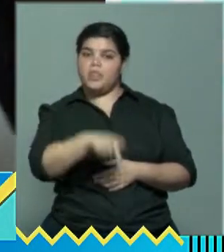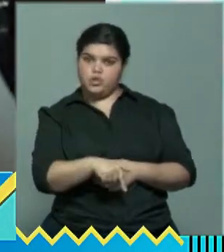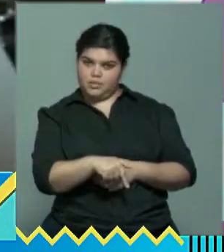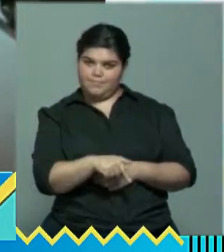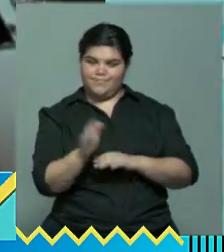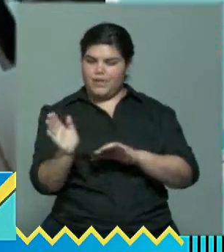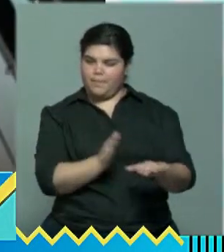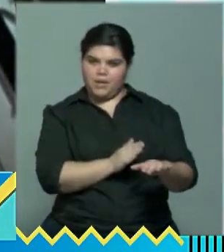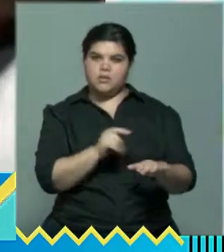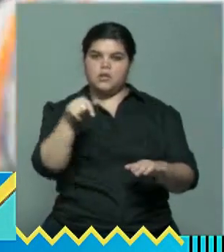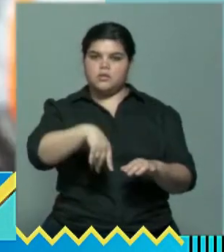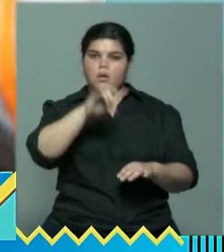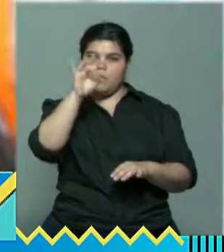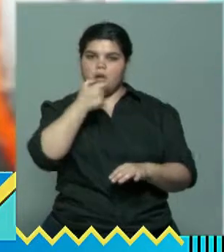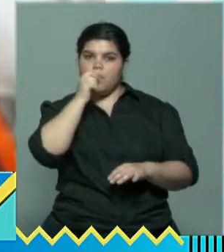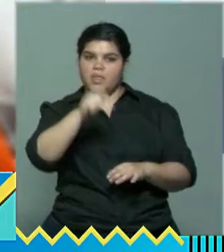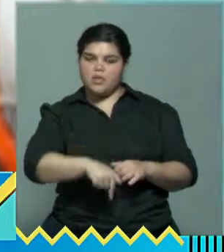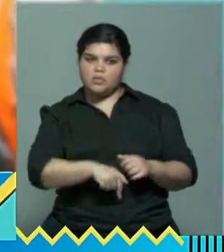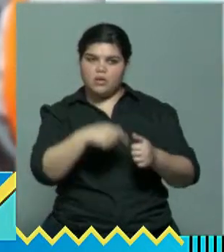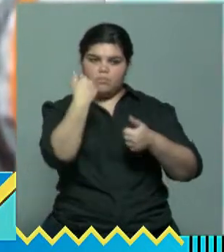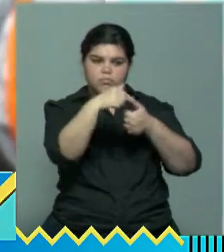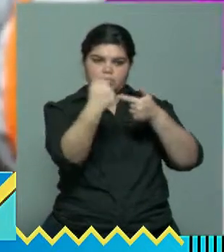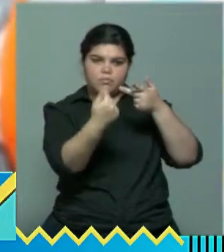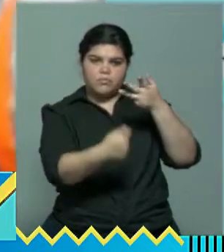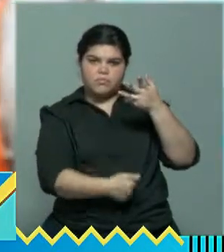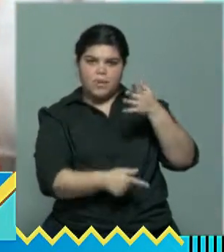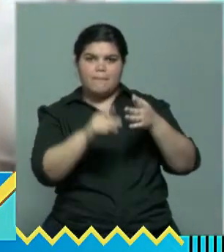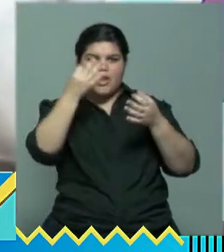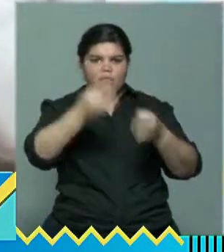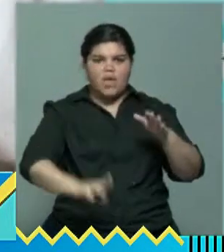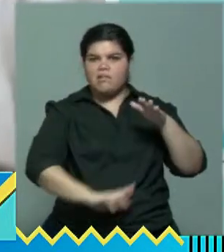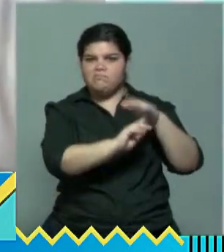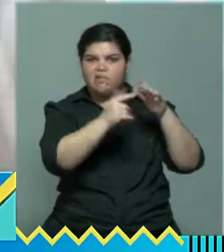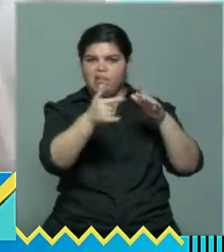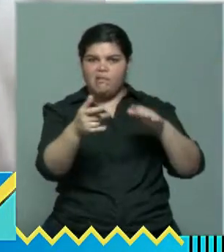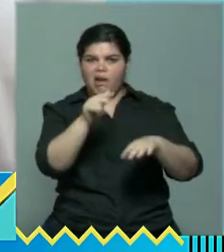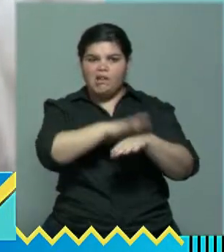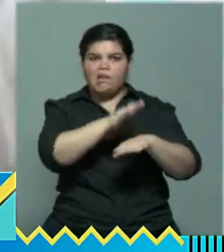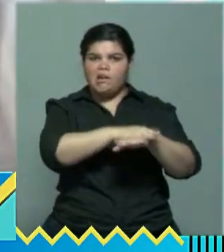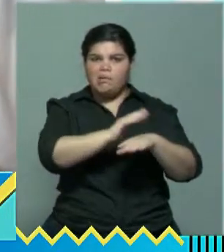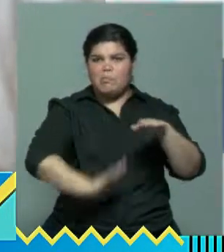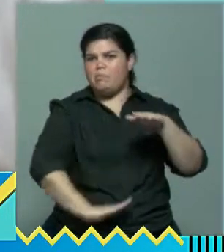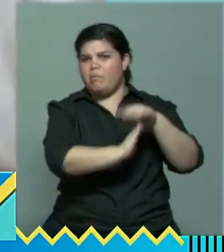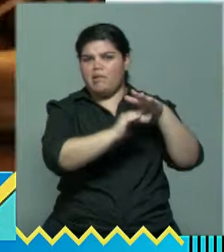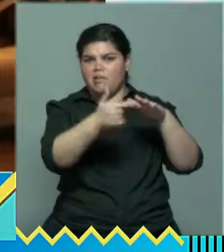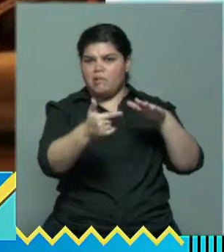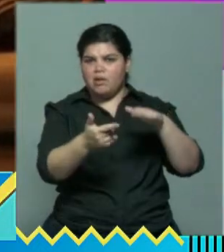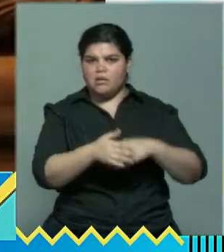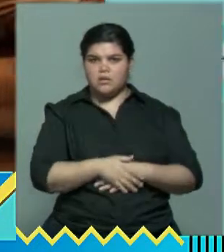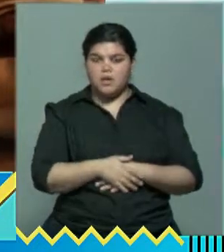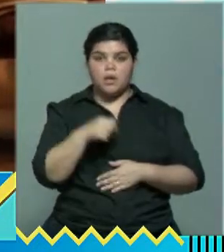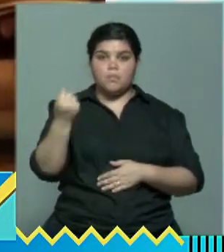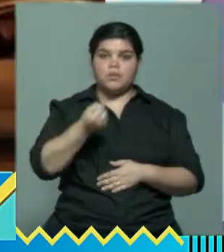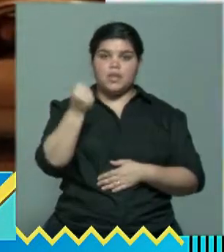hay distintos organismos y no hay un ente rector. Por eso nosotros decíamos, sigamos el ejemplo de la Agencia Nacional y creemos una agencia provincial que tenga